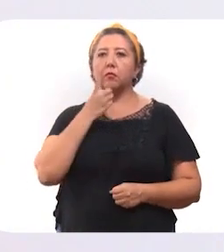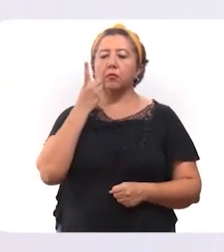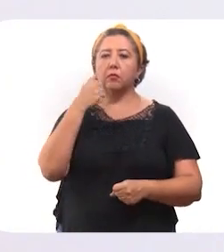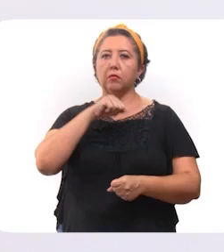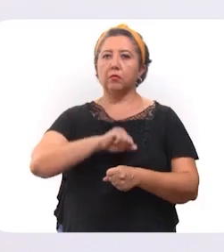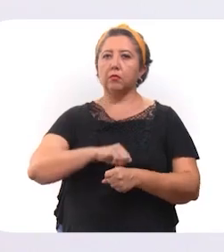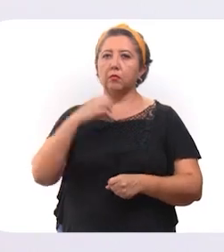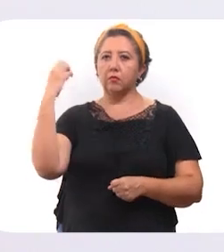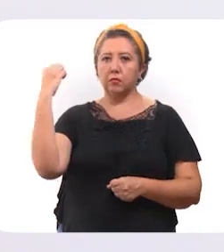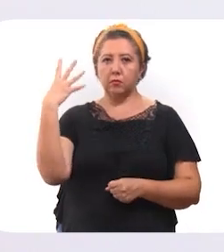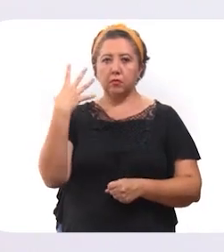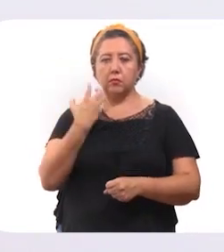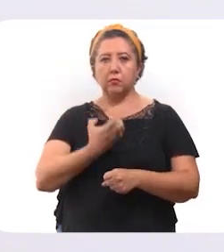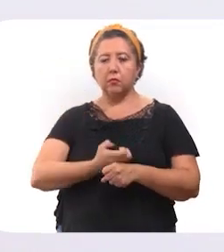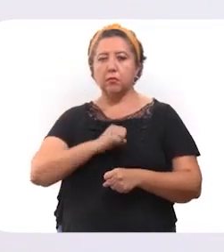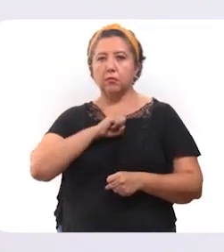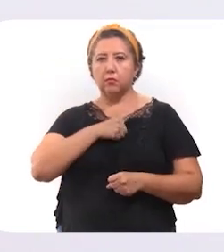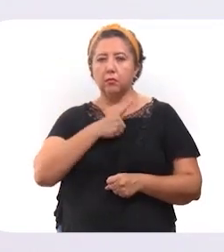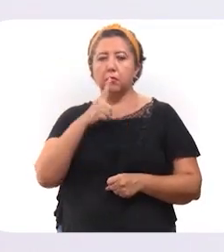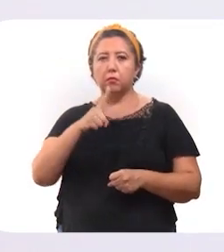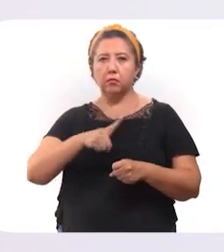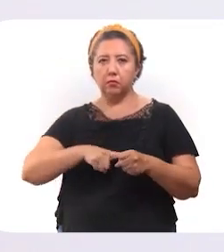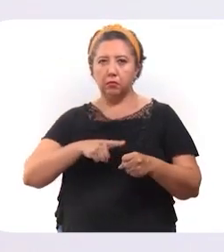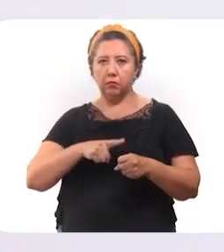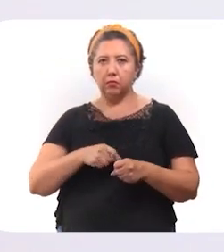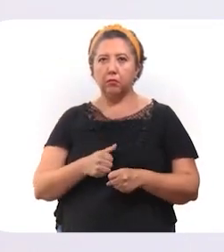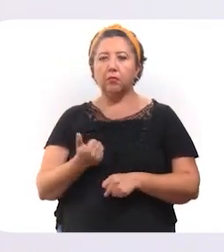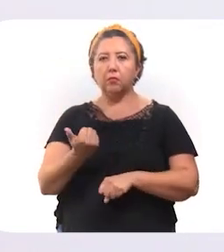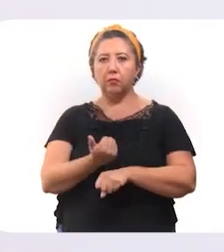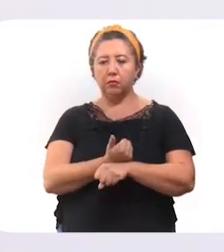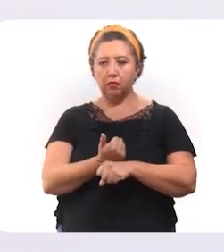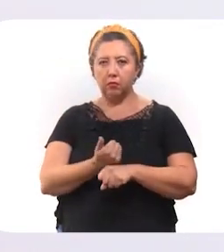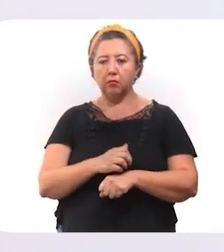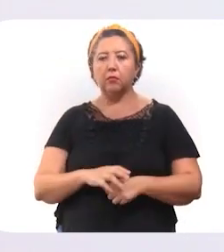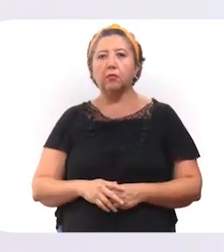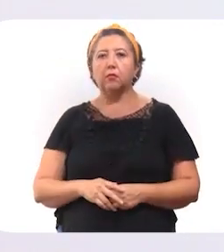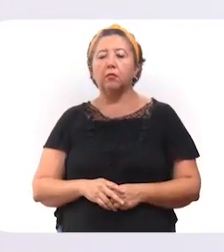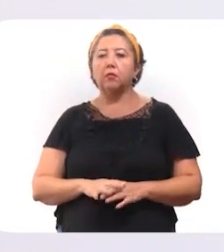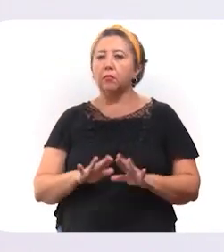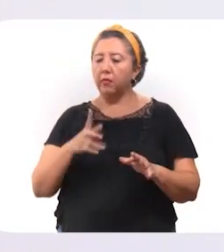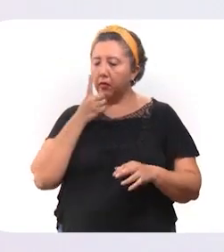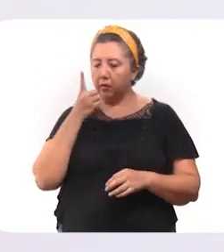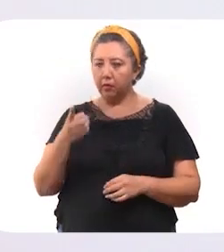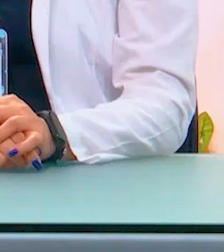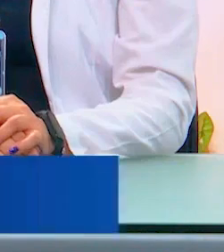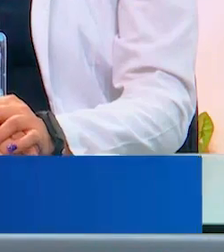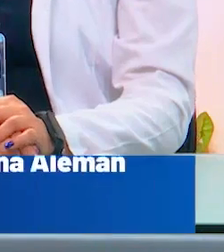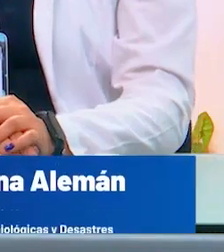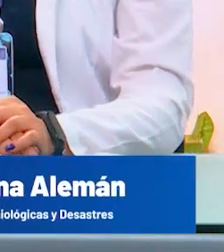Los indicadores semanales del Semáforo Estatal de Salud marcan color amarillo. Hasta aquí mi